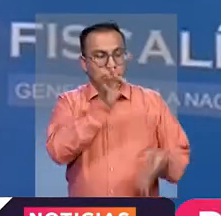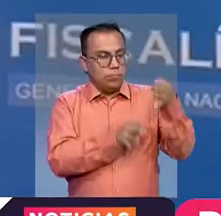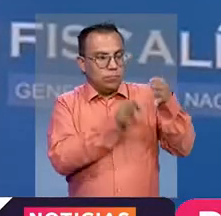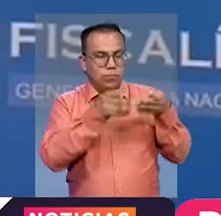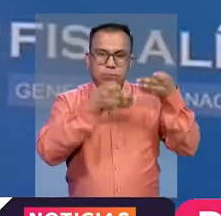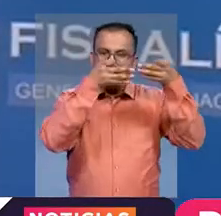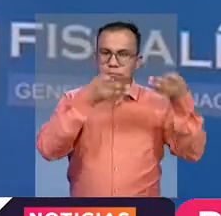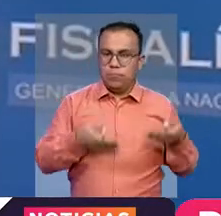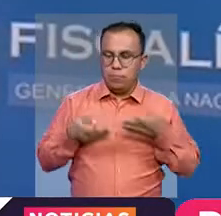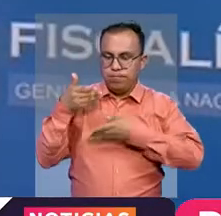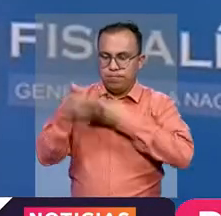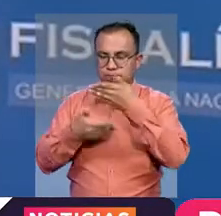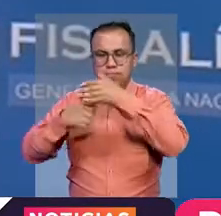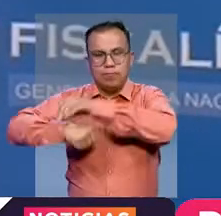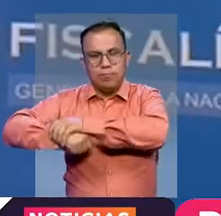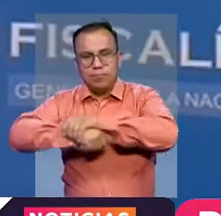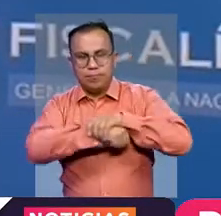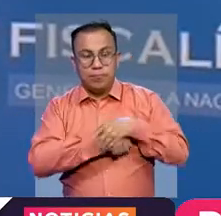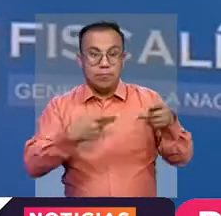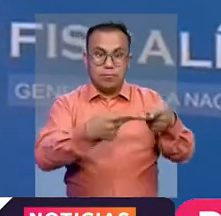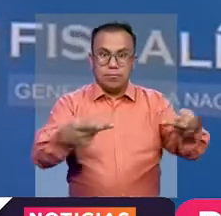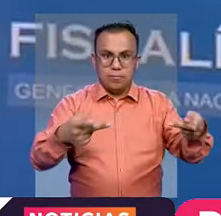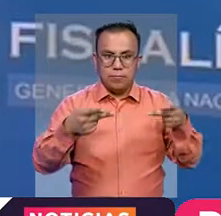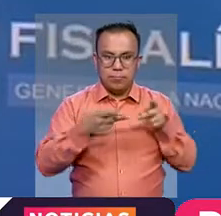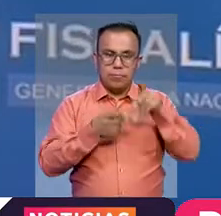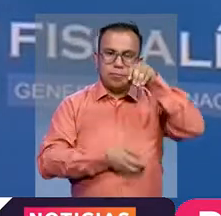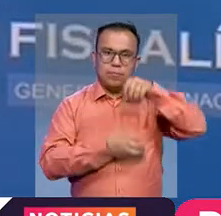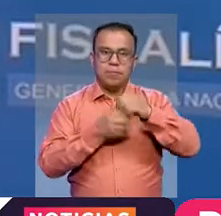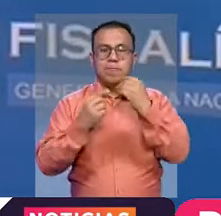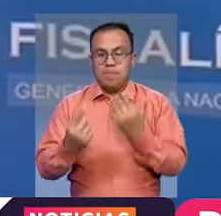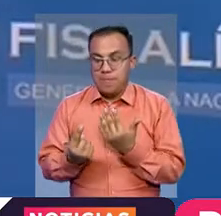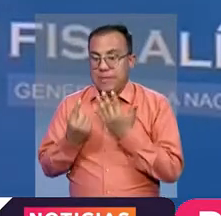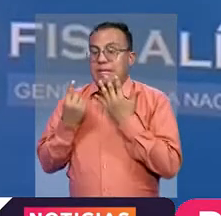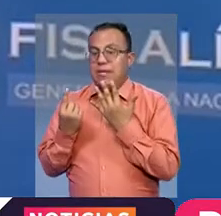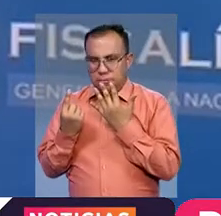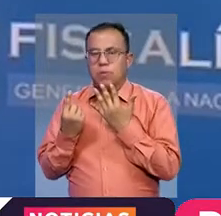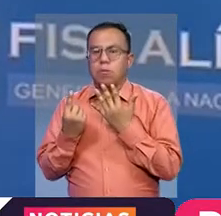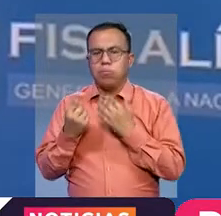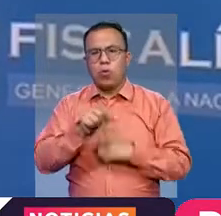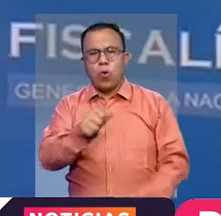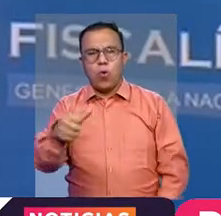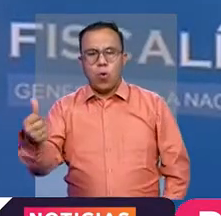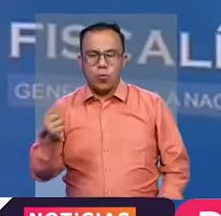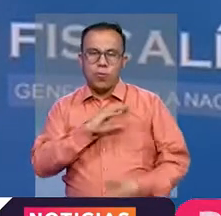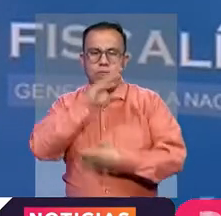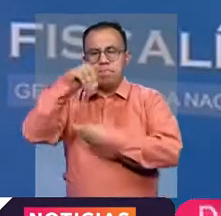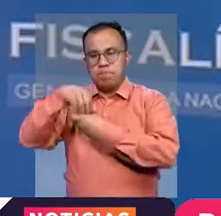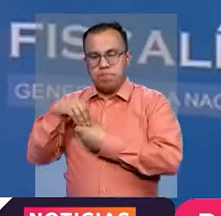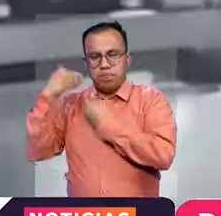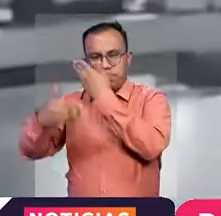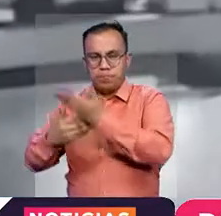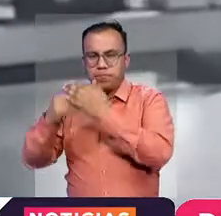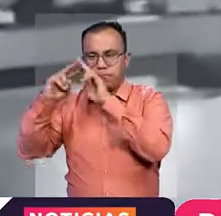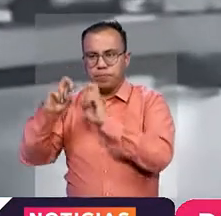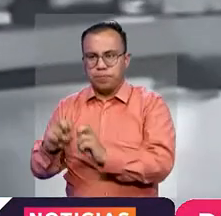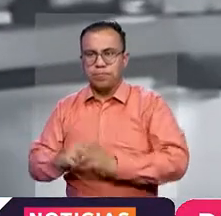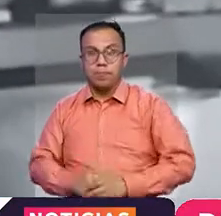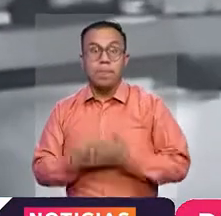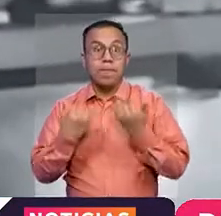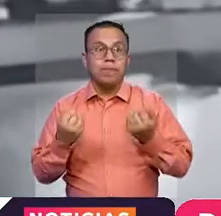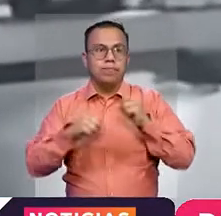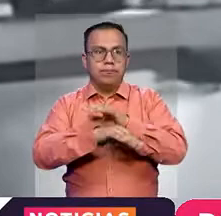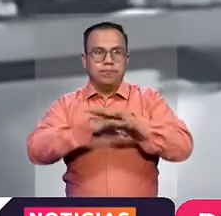impuso medidas de aseguramiento en un centro carcelario contra 6 de los capturados. Los demás continúan vinculados a la investigación. Una de las